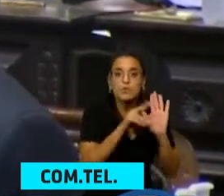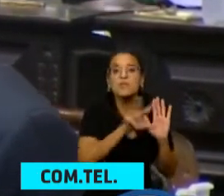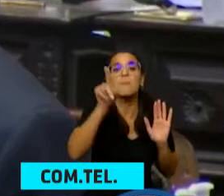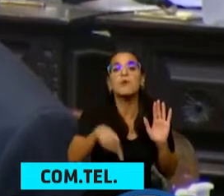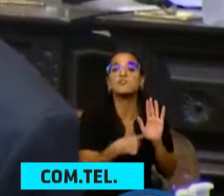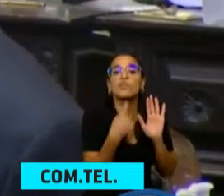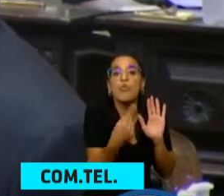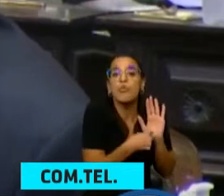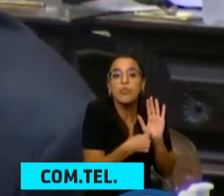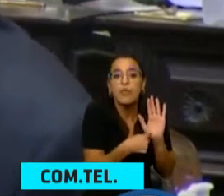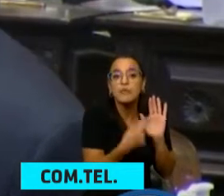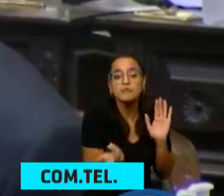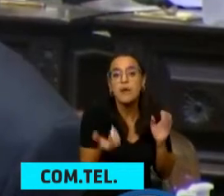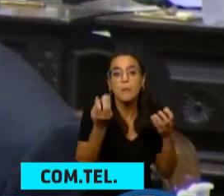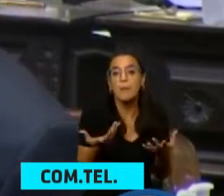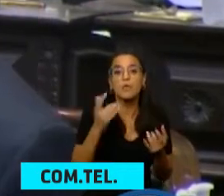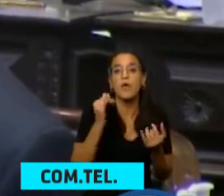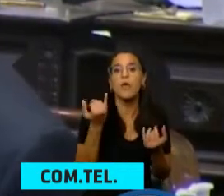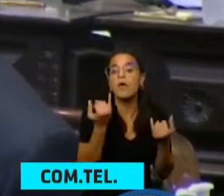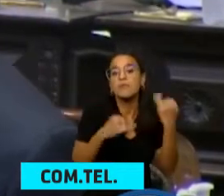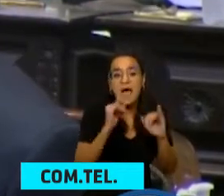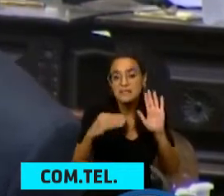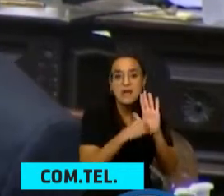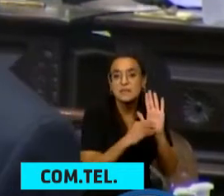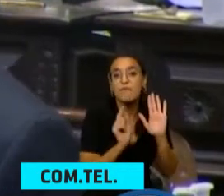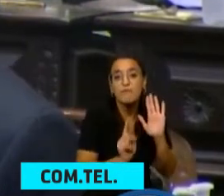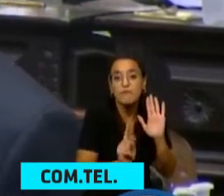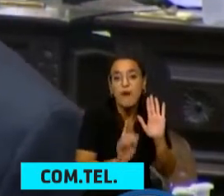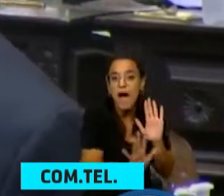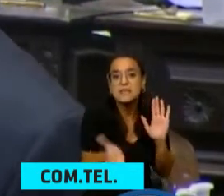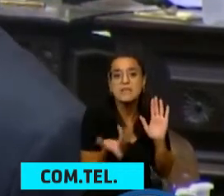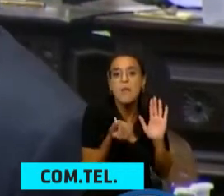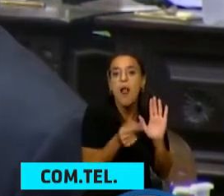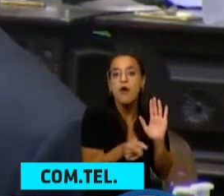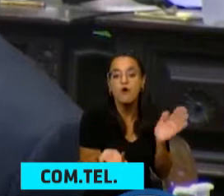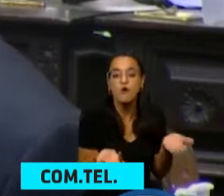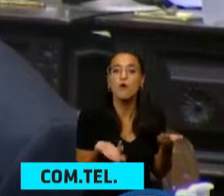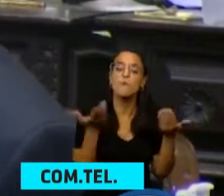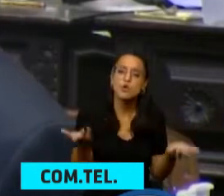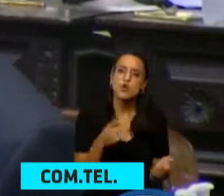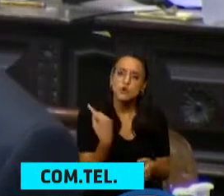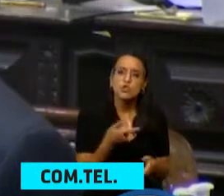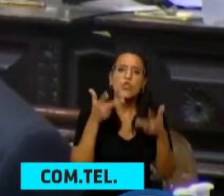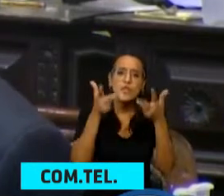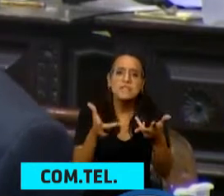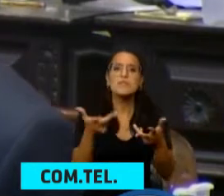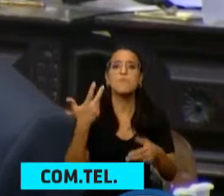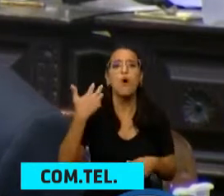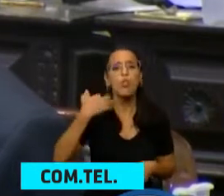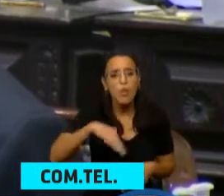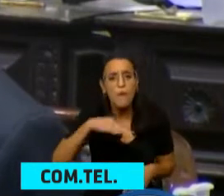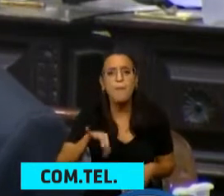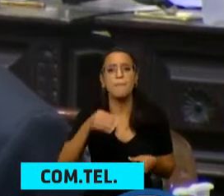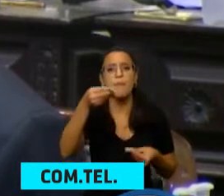cada provincia, si quiere ir el mismo día en la elección, puede tener la